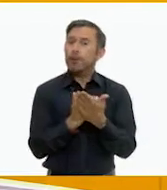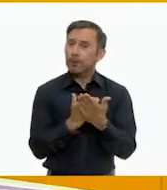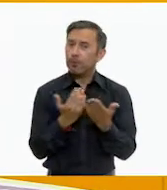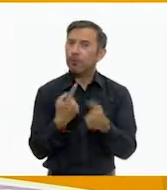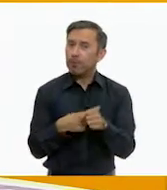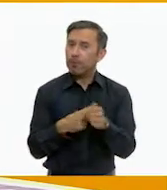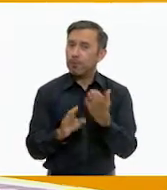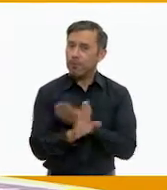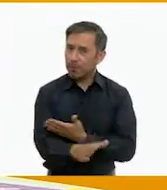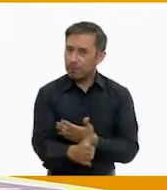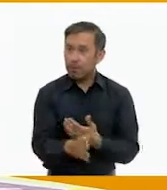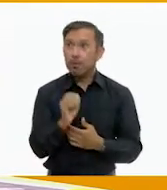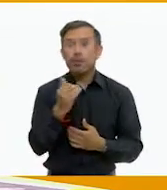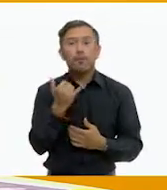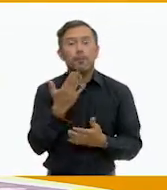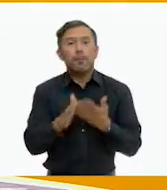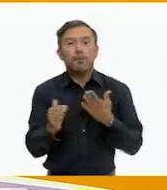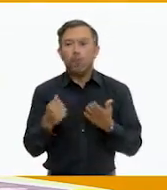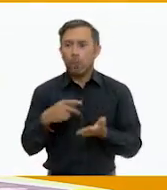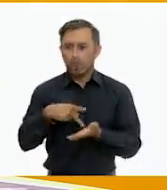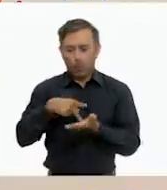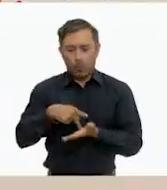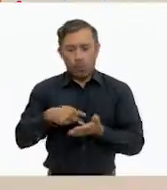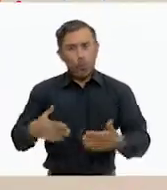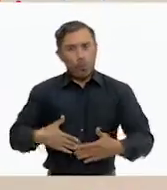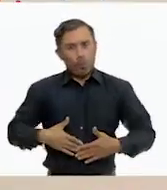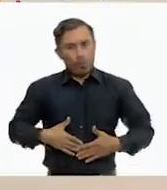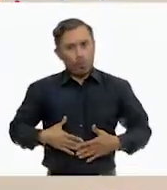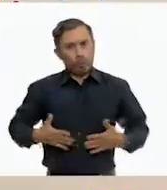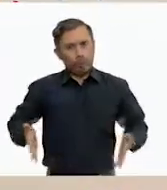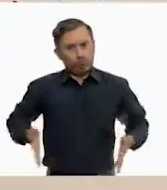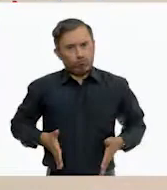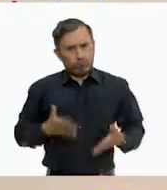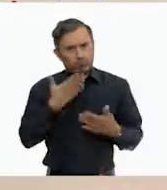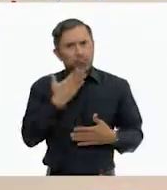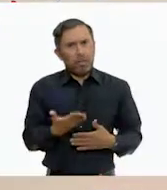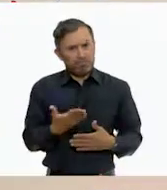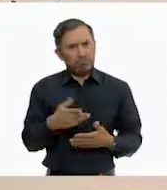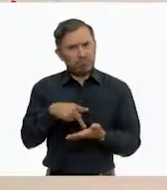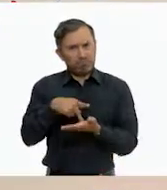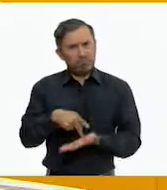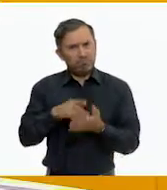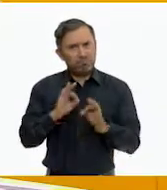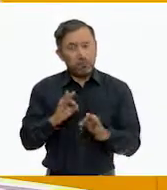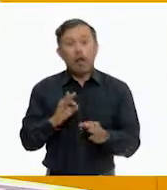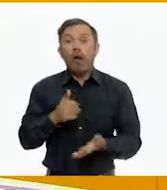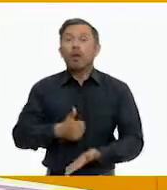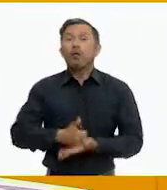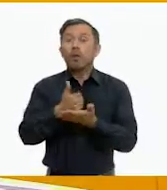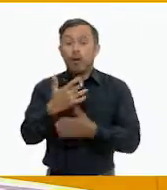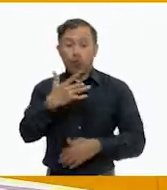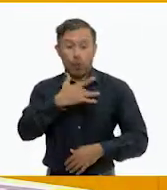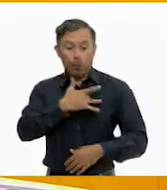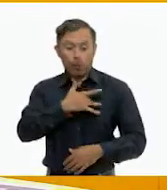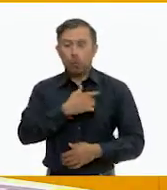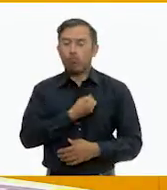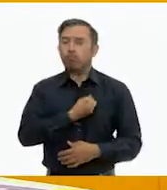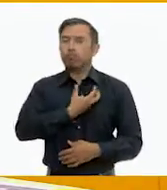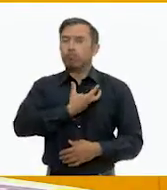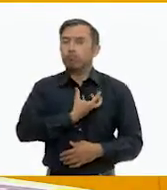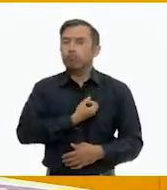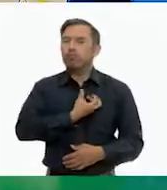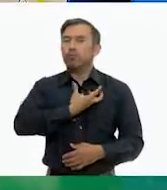y también ayudan al funcionamiento adecuado del corazón y los